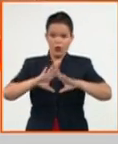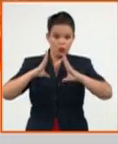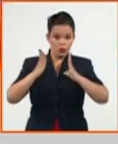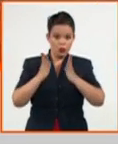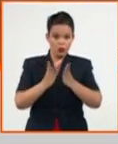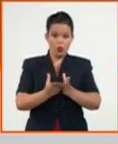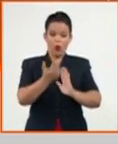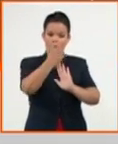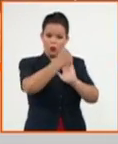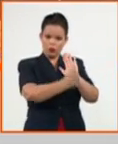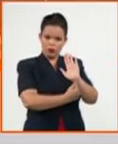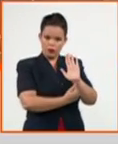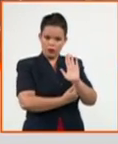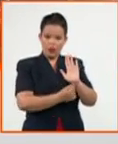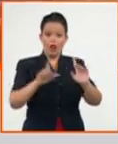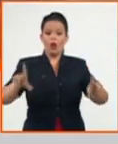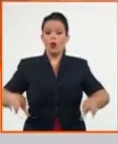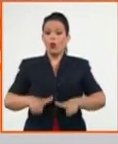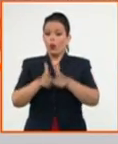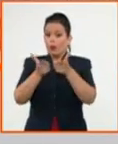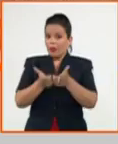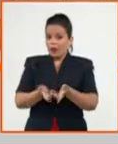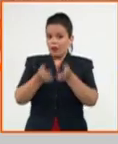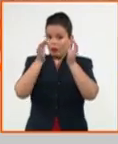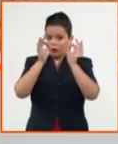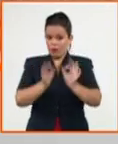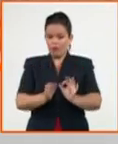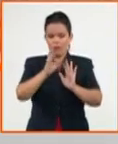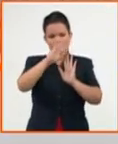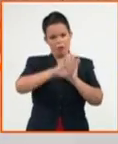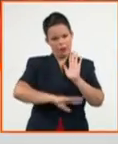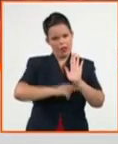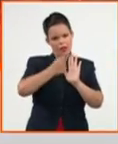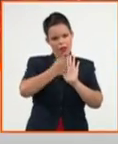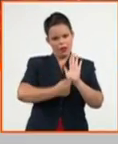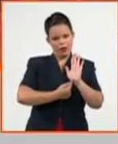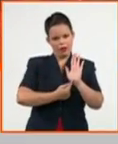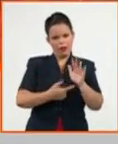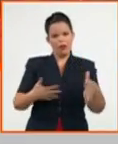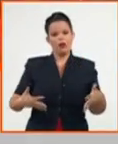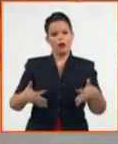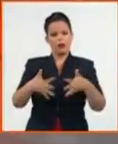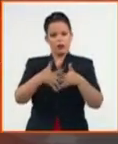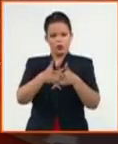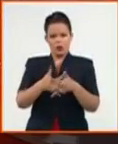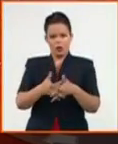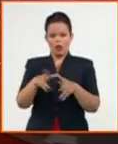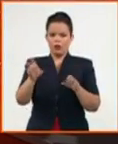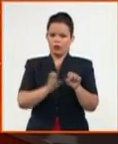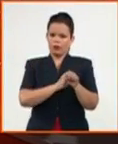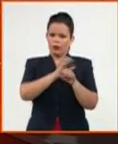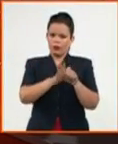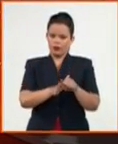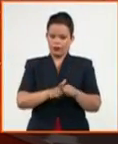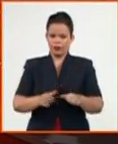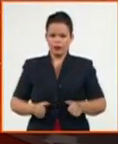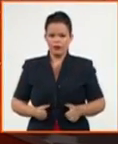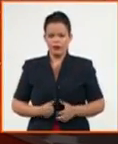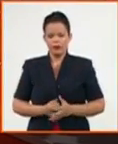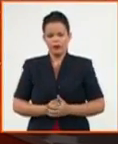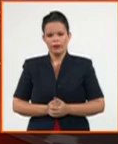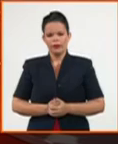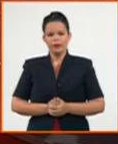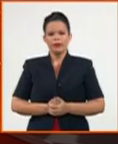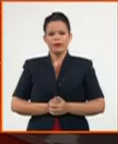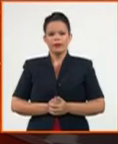buenas prácticas clínicas como tenemos establecido de acuerdo a los protocolos del ministerio de salud pública ahora a partir de